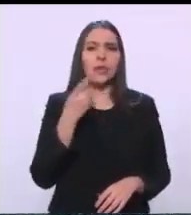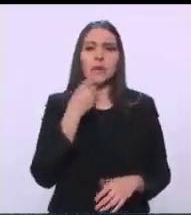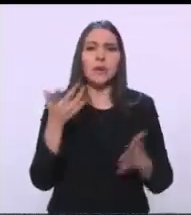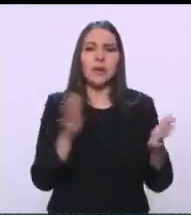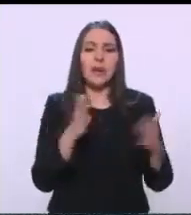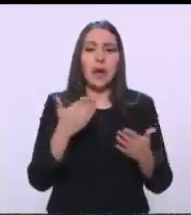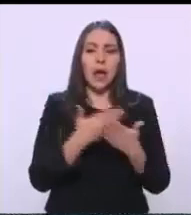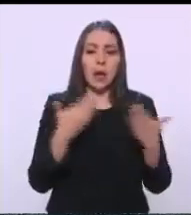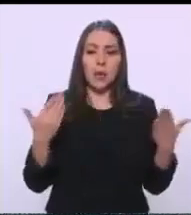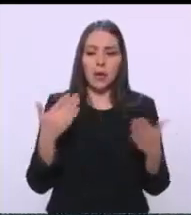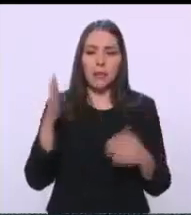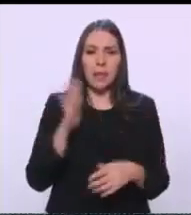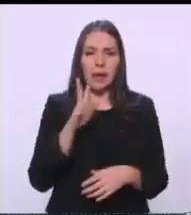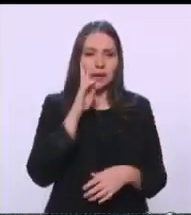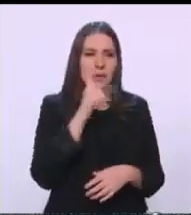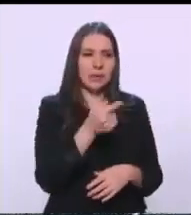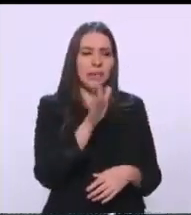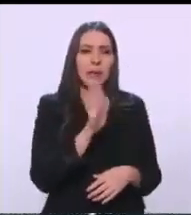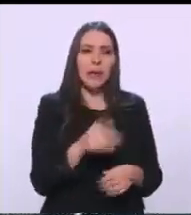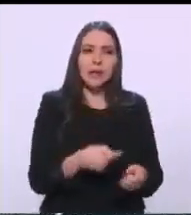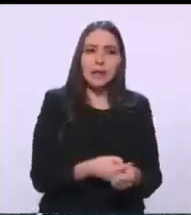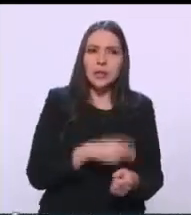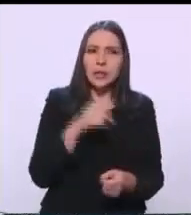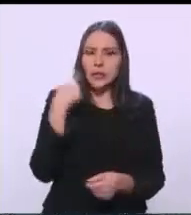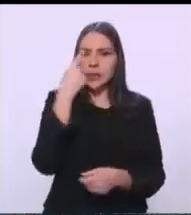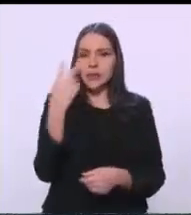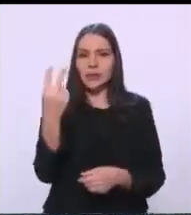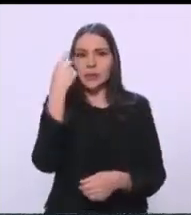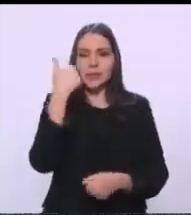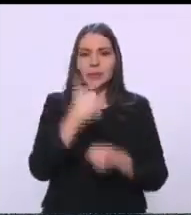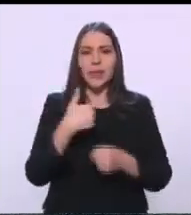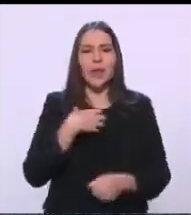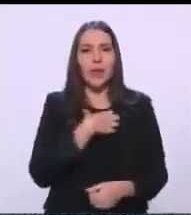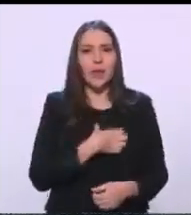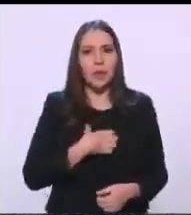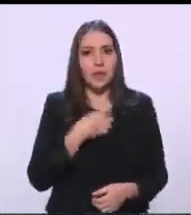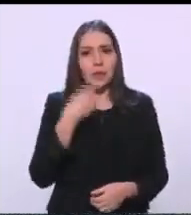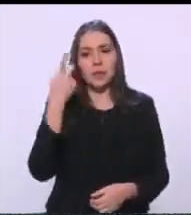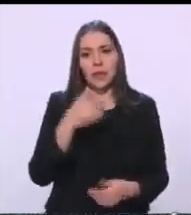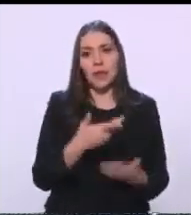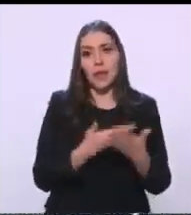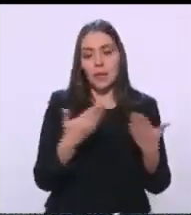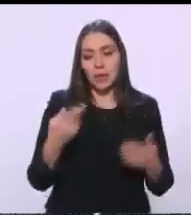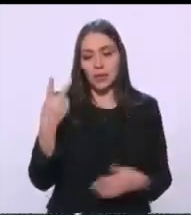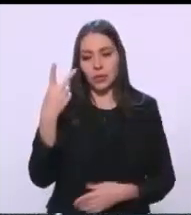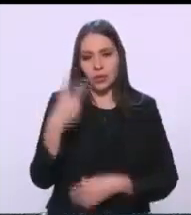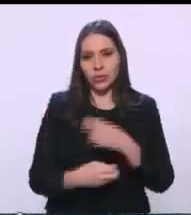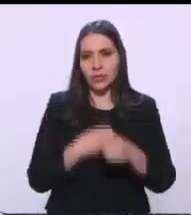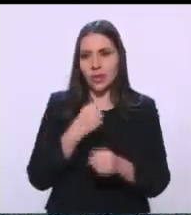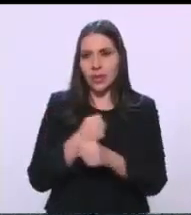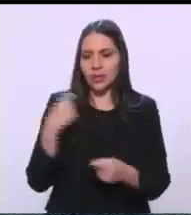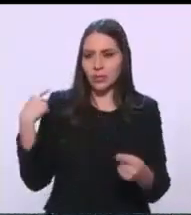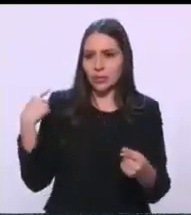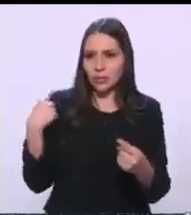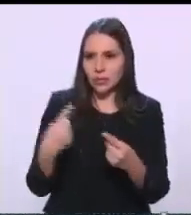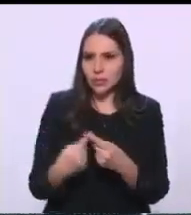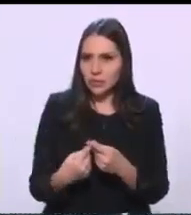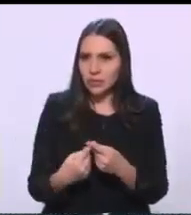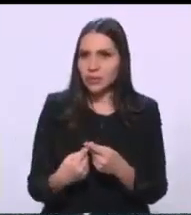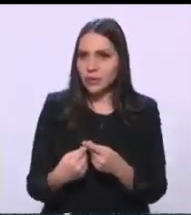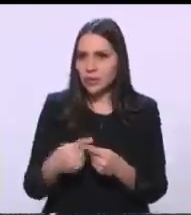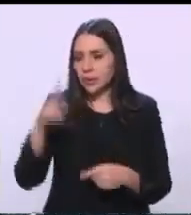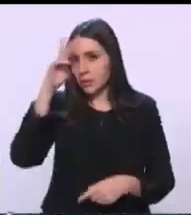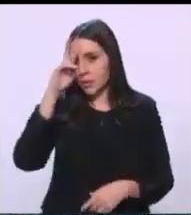hablaremos, pero han sido 2 años exitosos en muchas áreas. Por supuesto que hay retos, él mismo lo reconoce en la parte de la violencia, sobre todo en